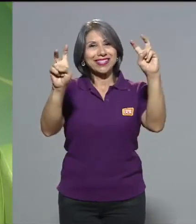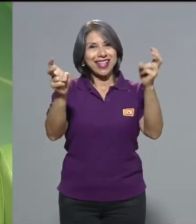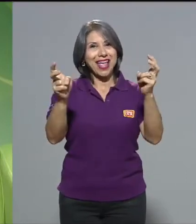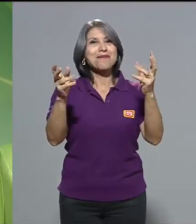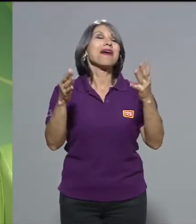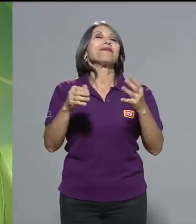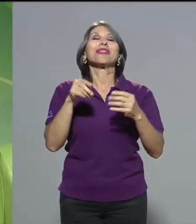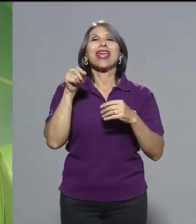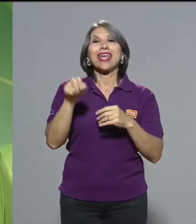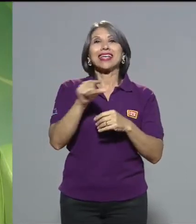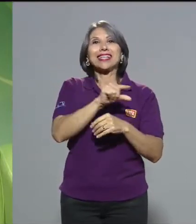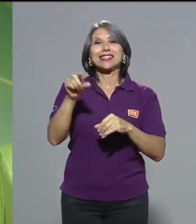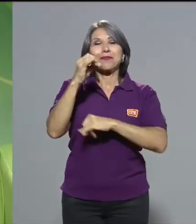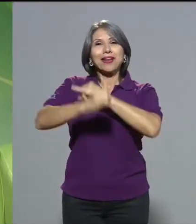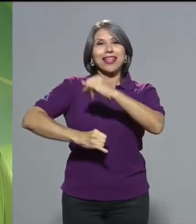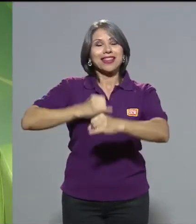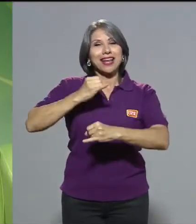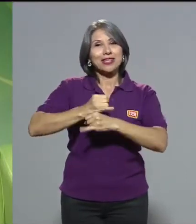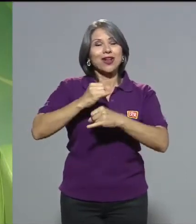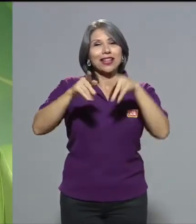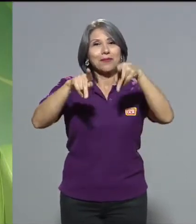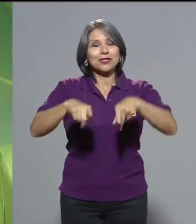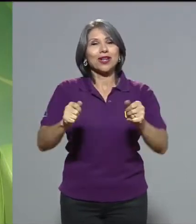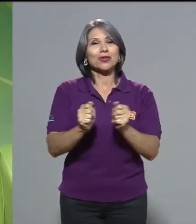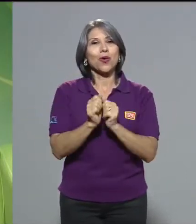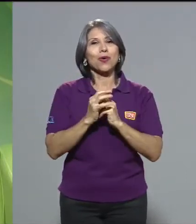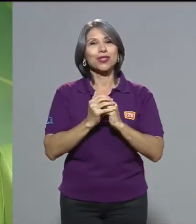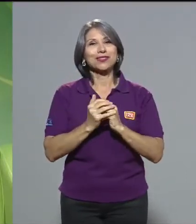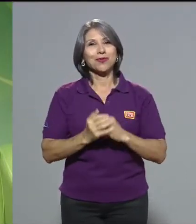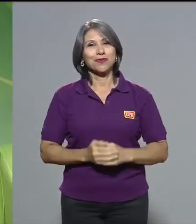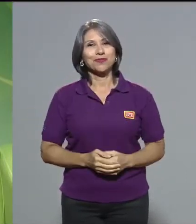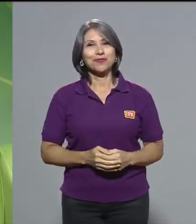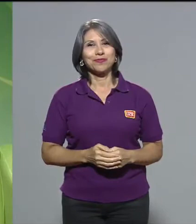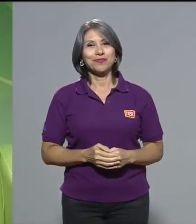en la Semana Internacional de las Personas con Autismo.